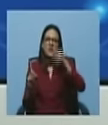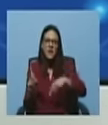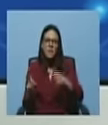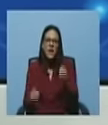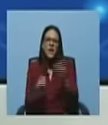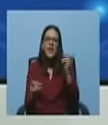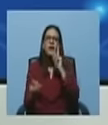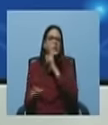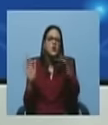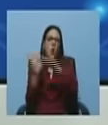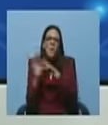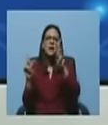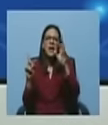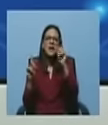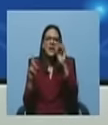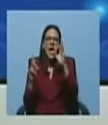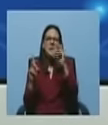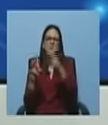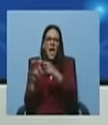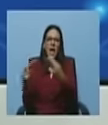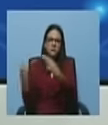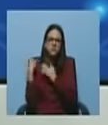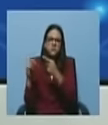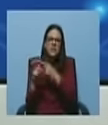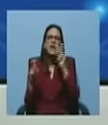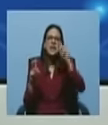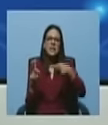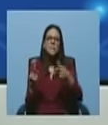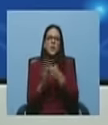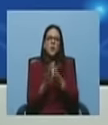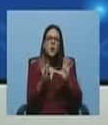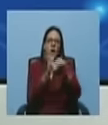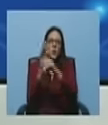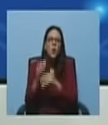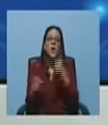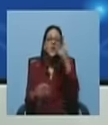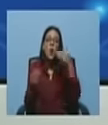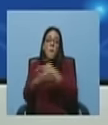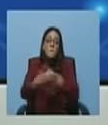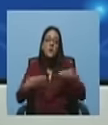lleva por nombre Rafael Ramírez Colina y el desfalco de más de